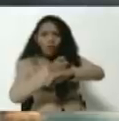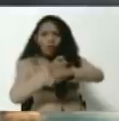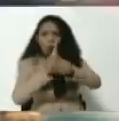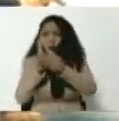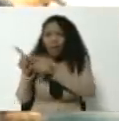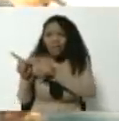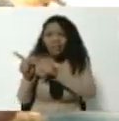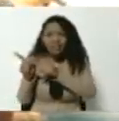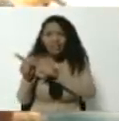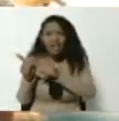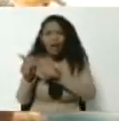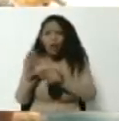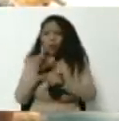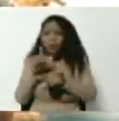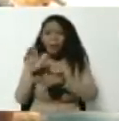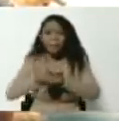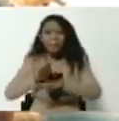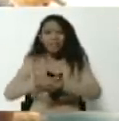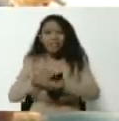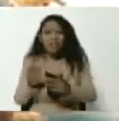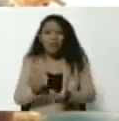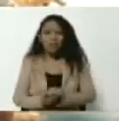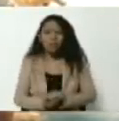estas barbaridades que han ocurrido?